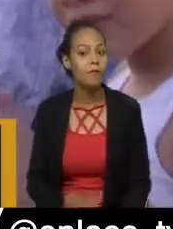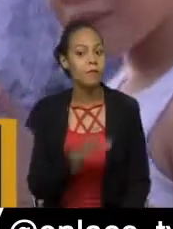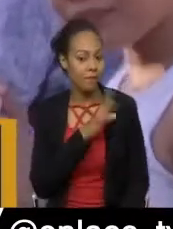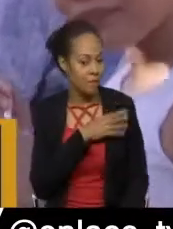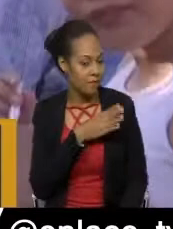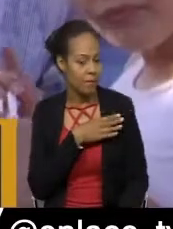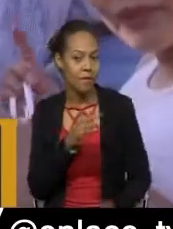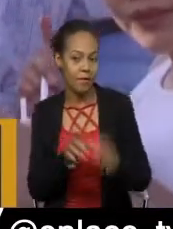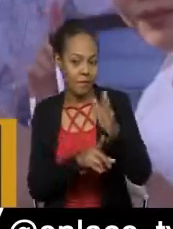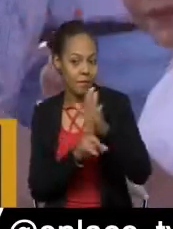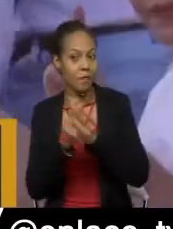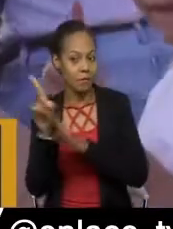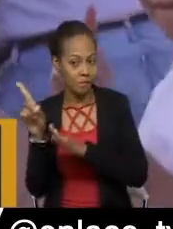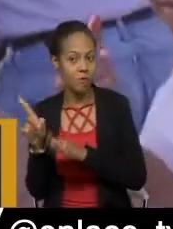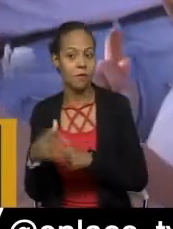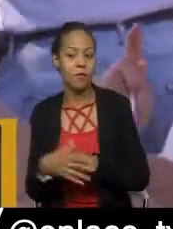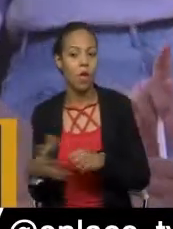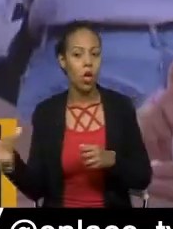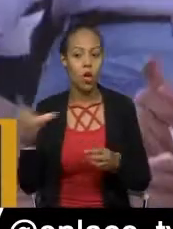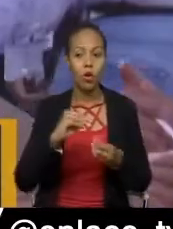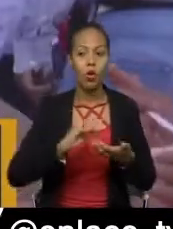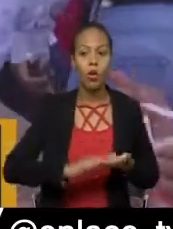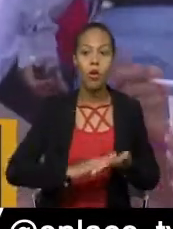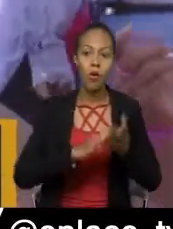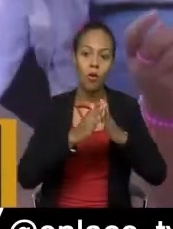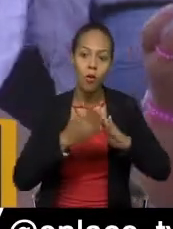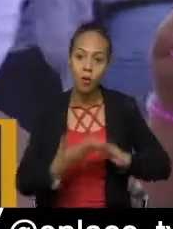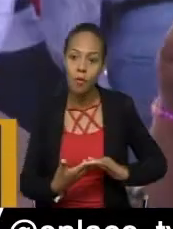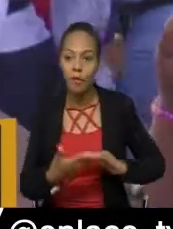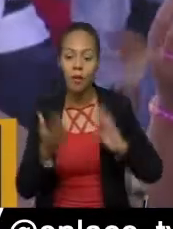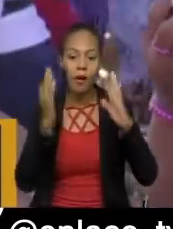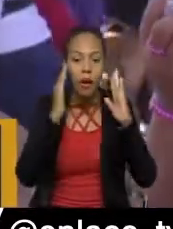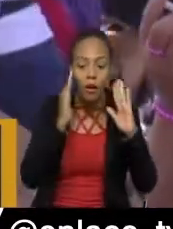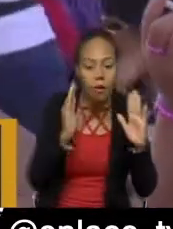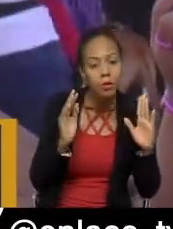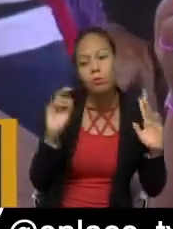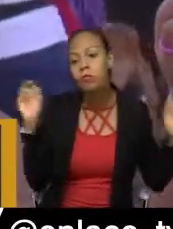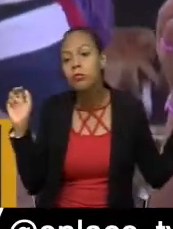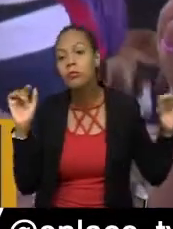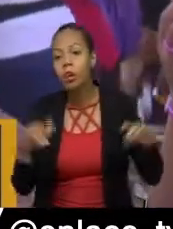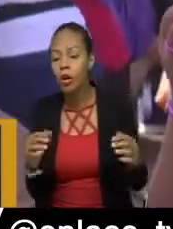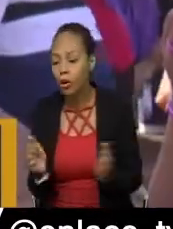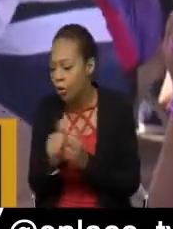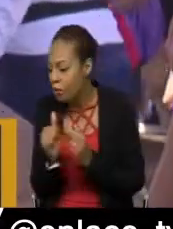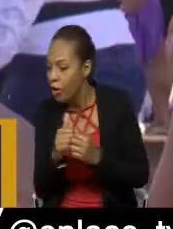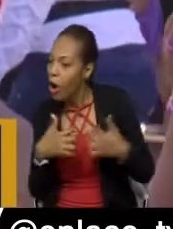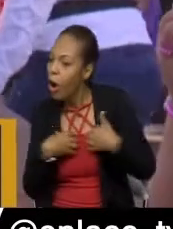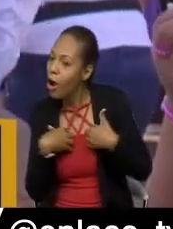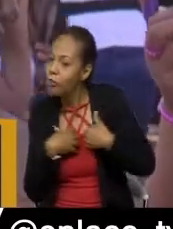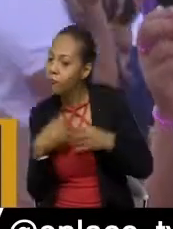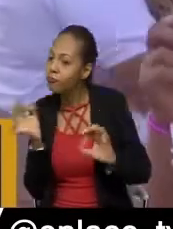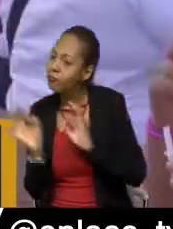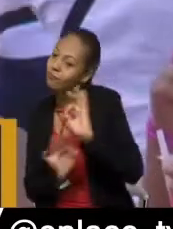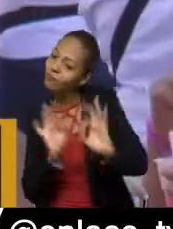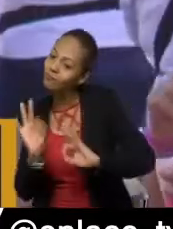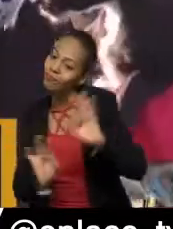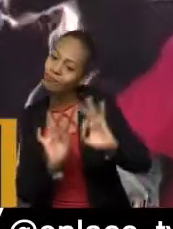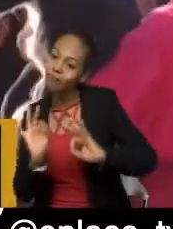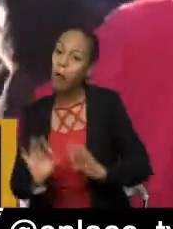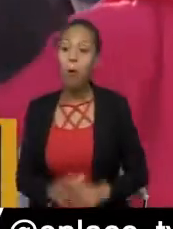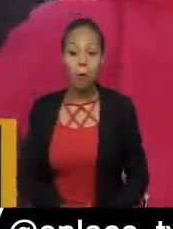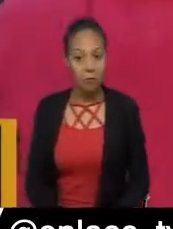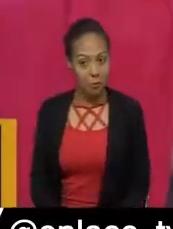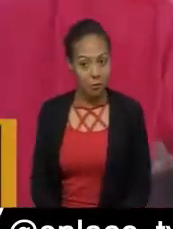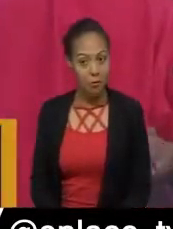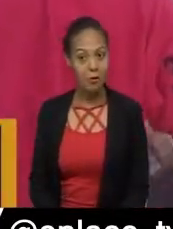ver que la comunidad se ha agolpado en este espacio de integración con sus mascotas, que han visto de verdad